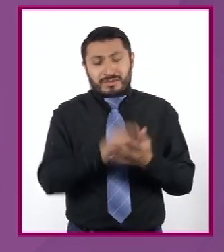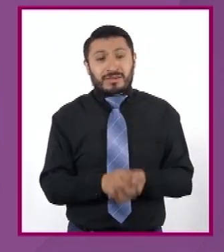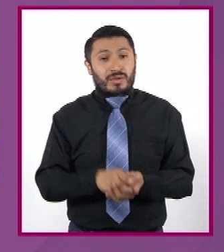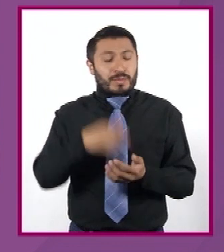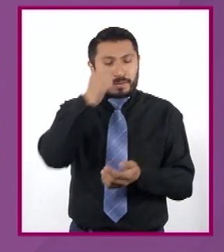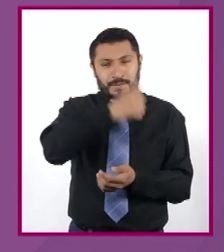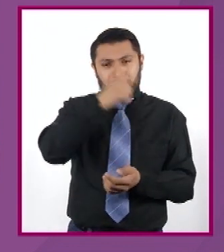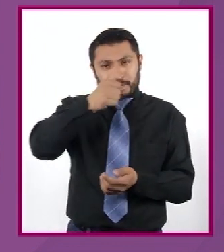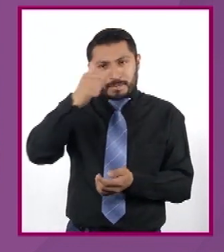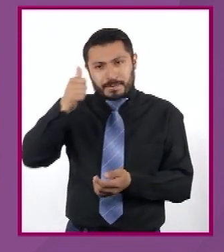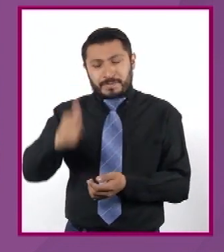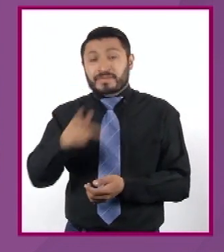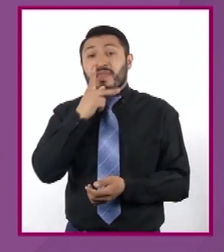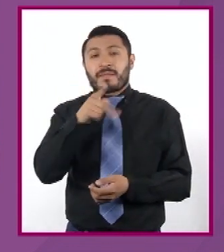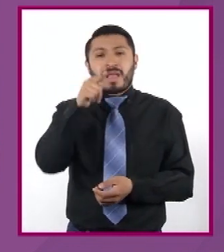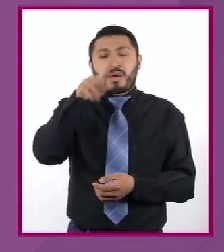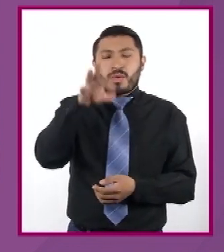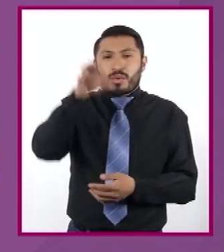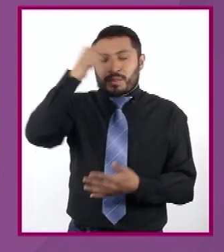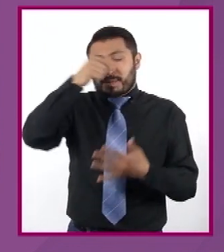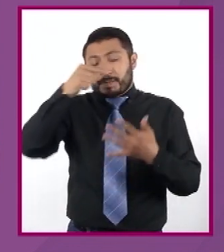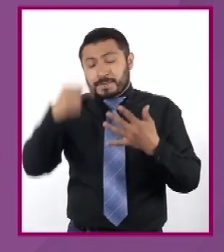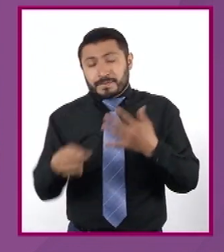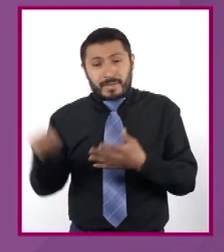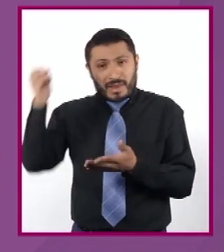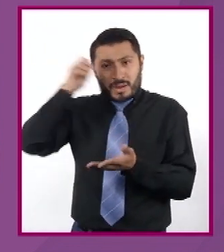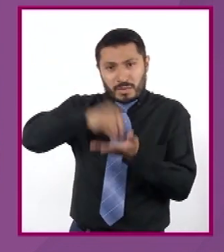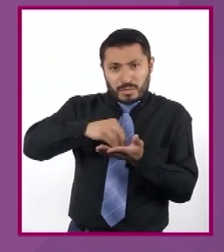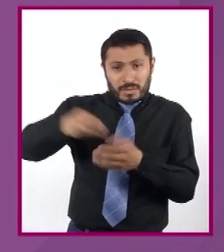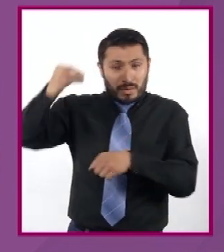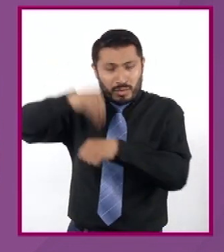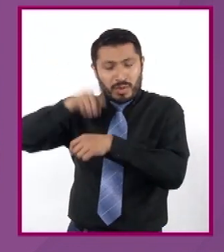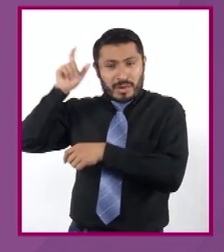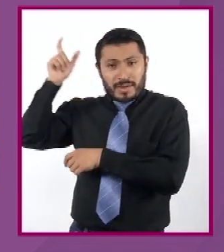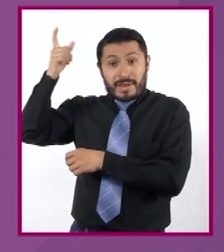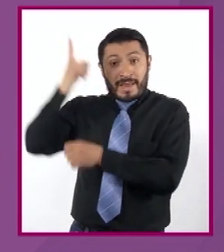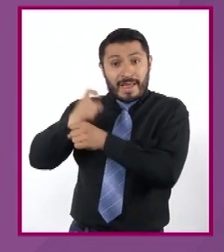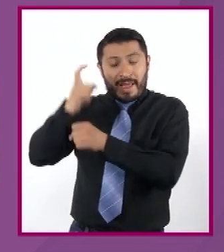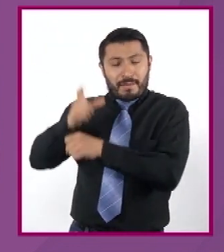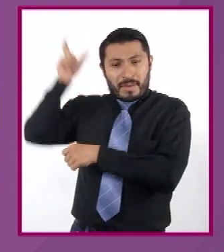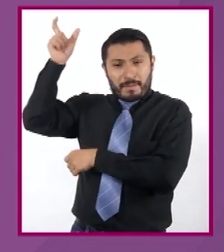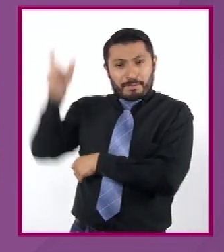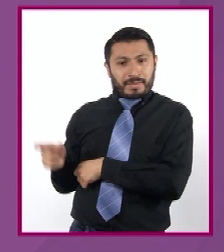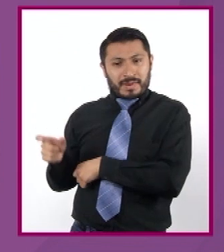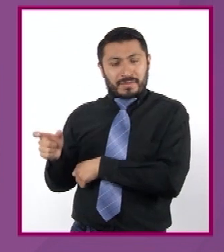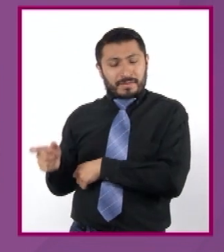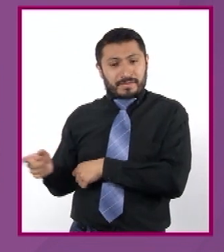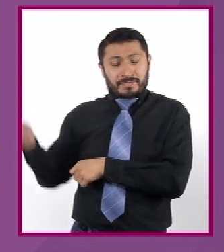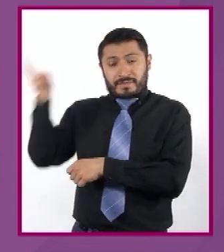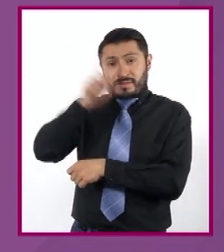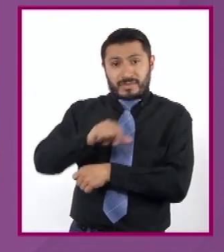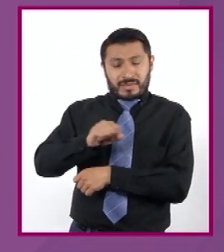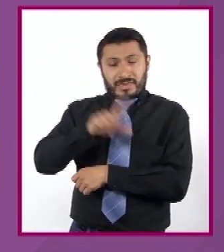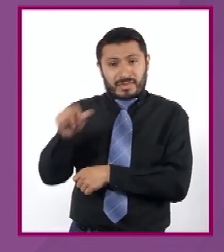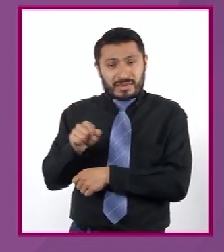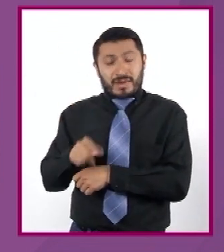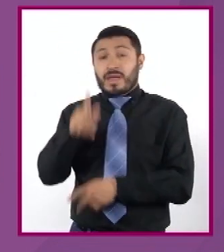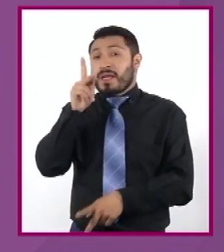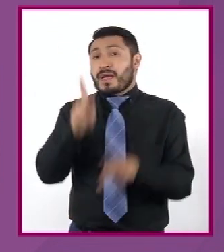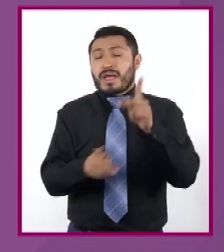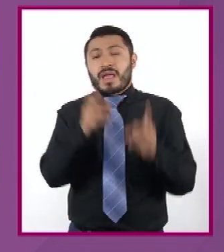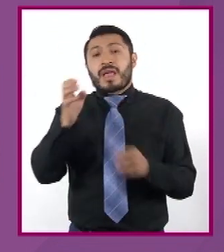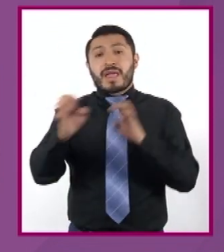Cada una de las palabras que hayan seleccionado las colocarán en la primera columna. Después, su misión será entrevistar a sus